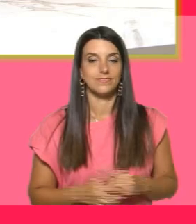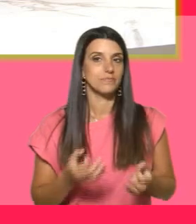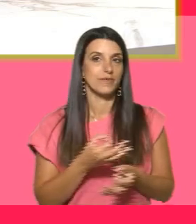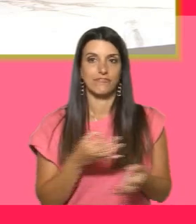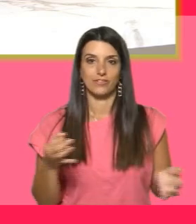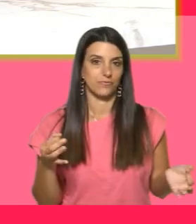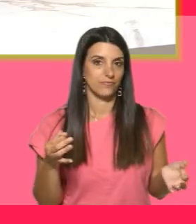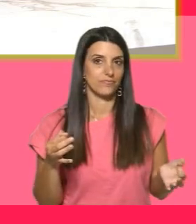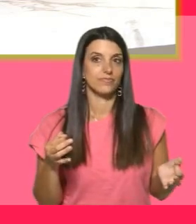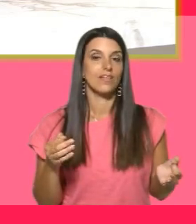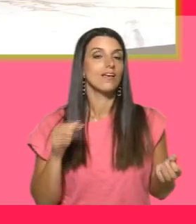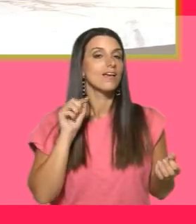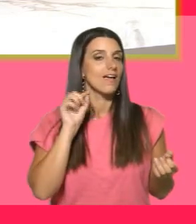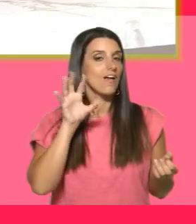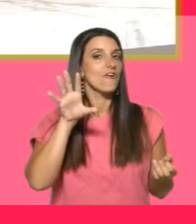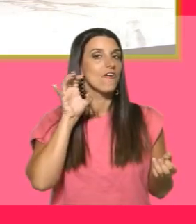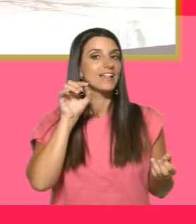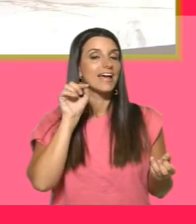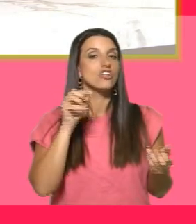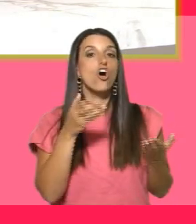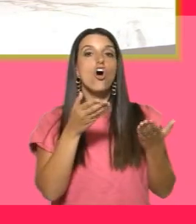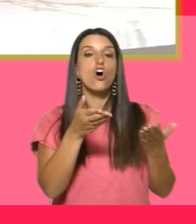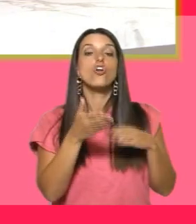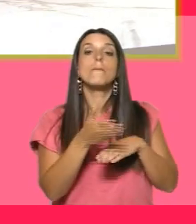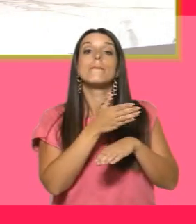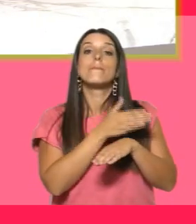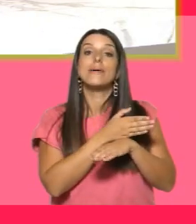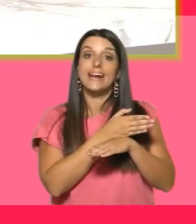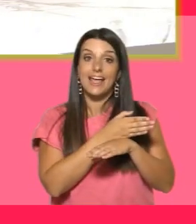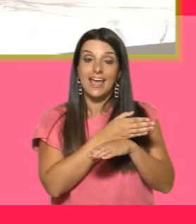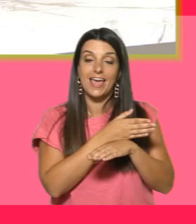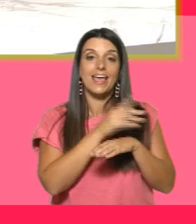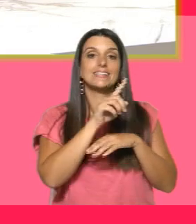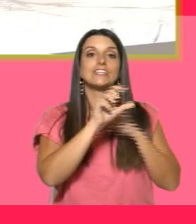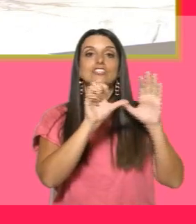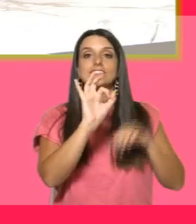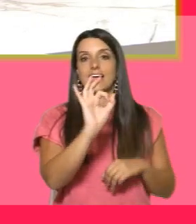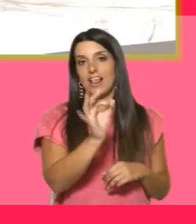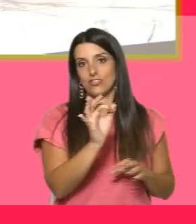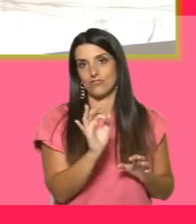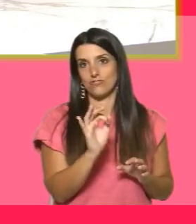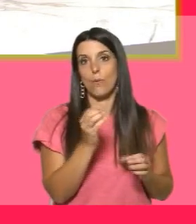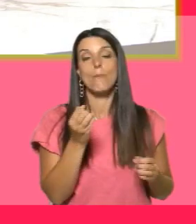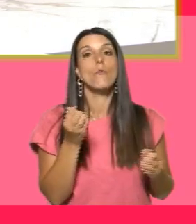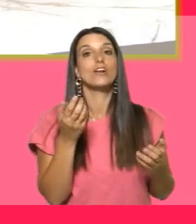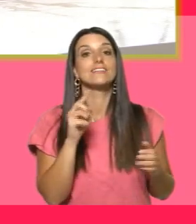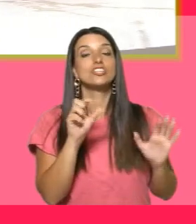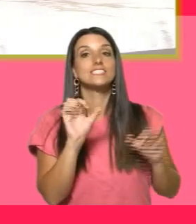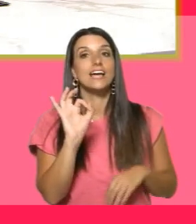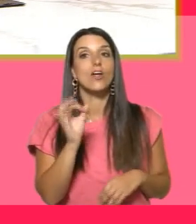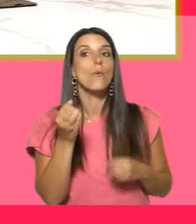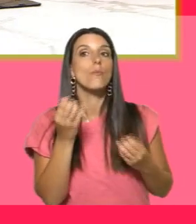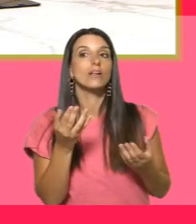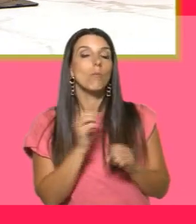Perfecto. Y acordate lo que te digo, es un horno precalentado a 160 grados. ¿Por qué a 160 grados? Porque